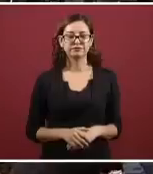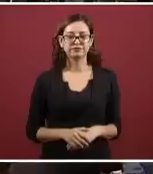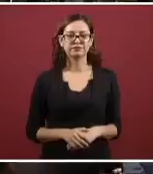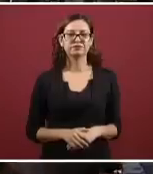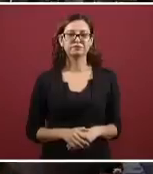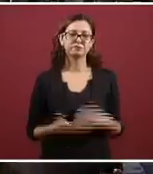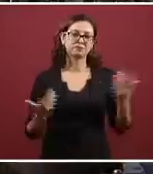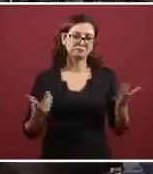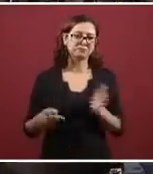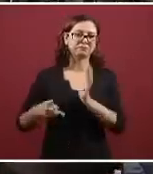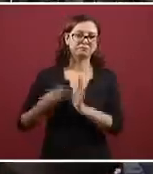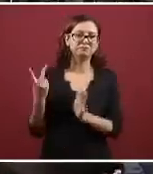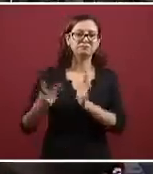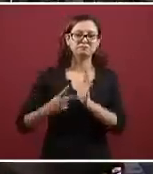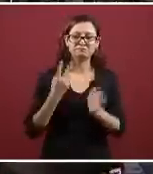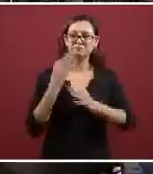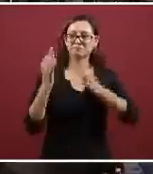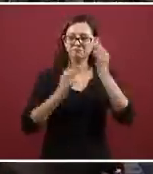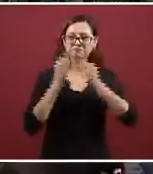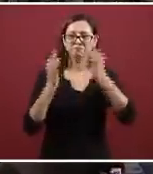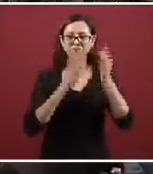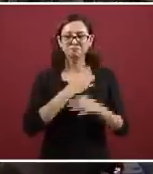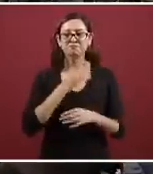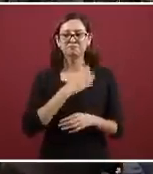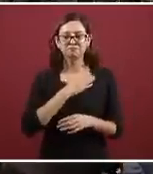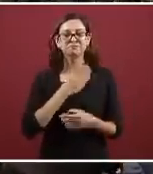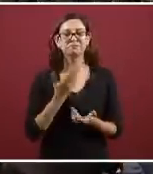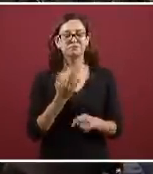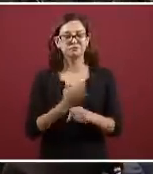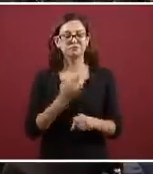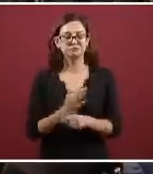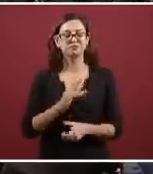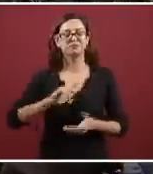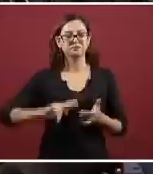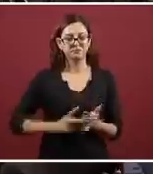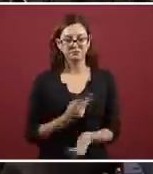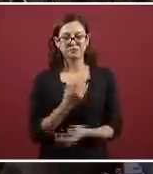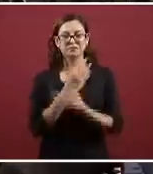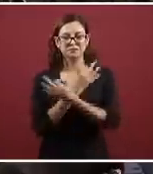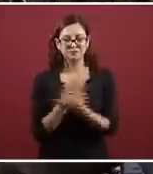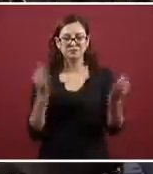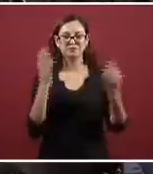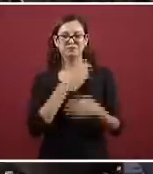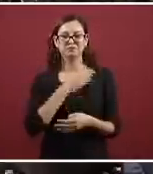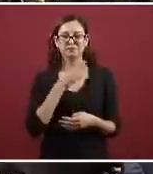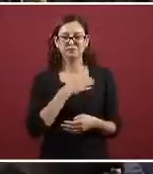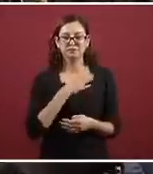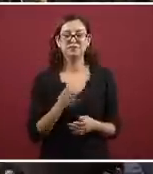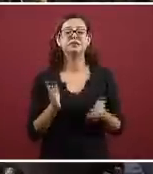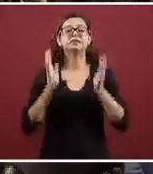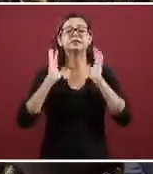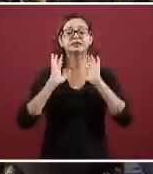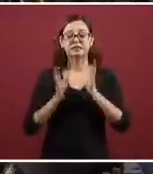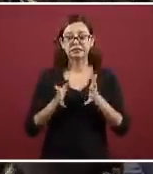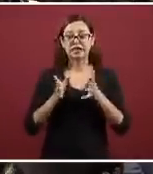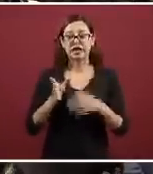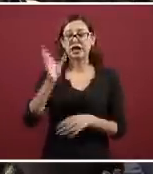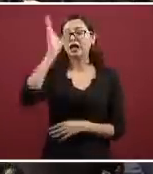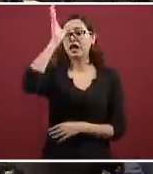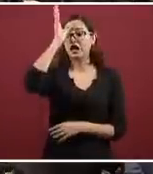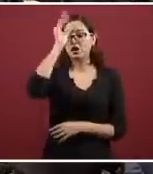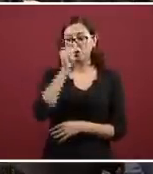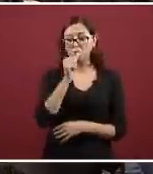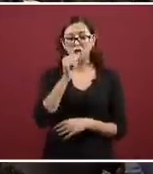buena noticia es que ya se concluyó el acuerdo con